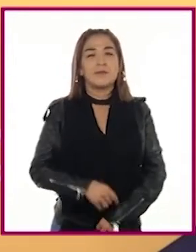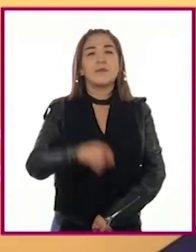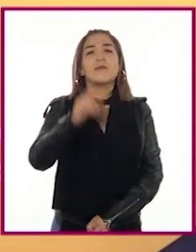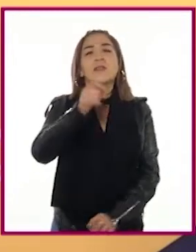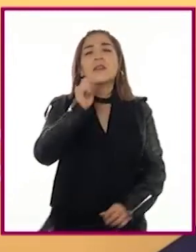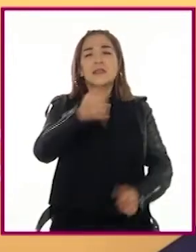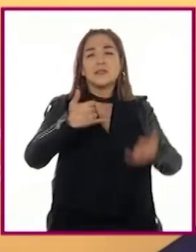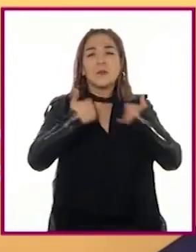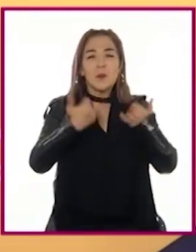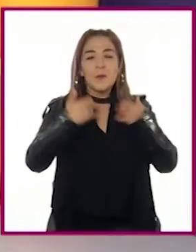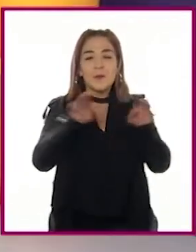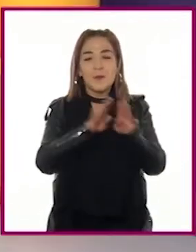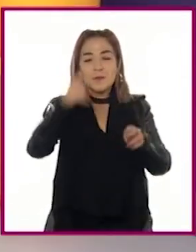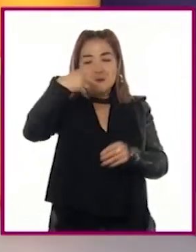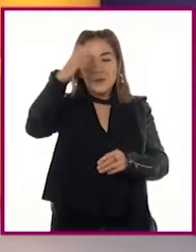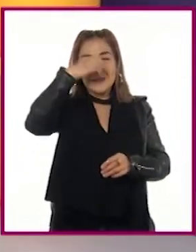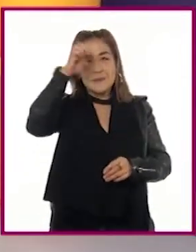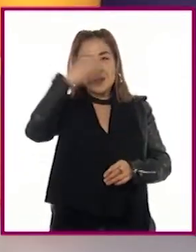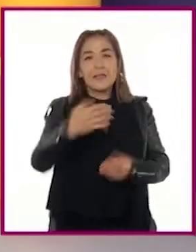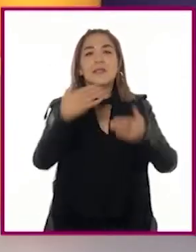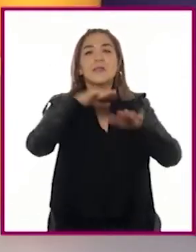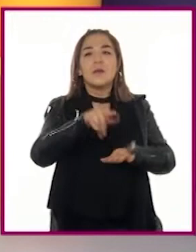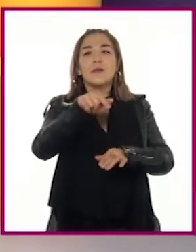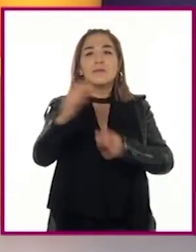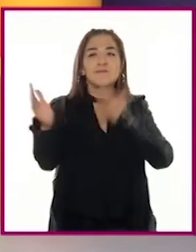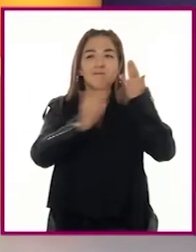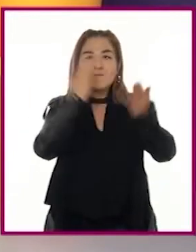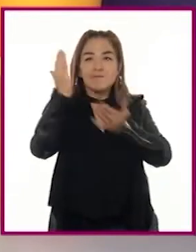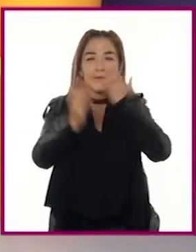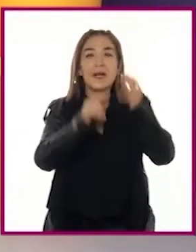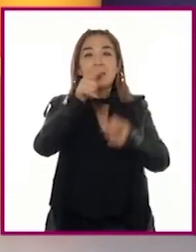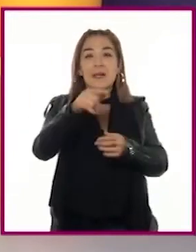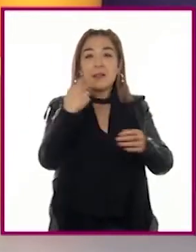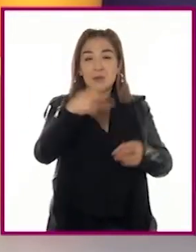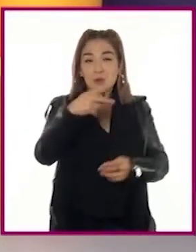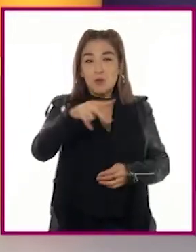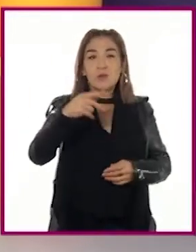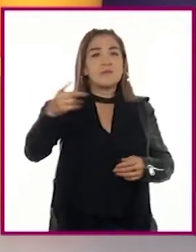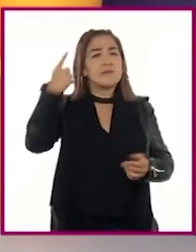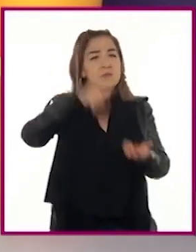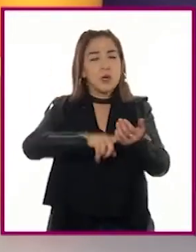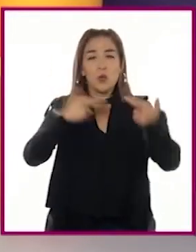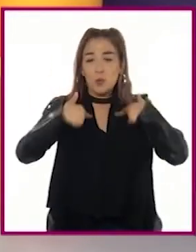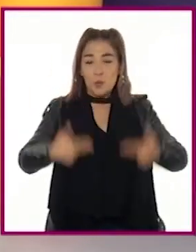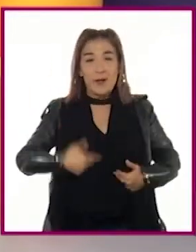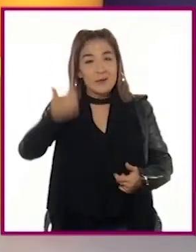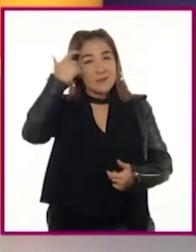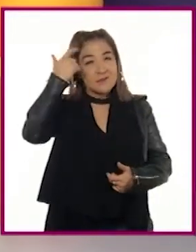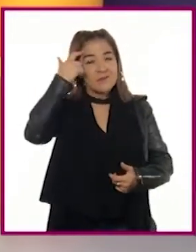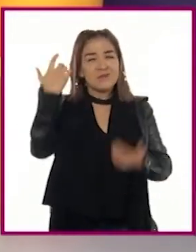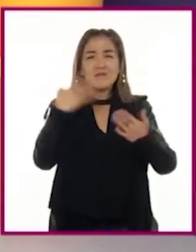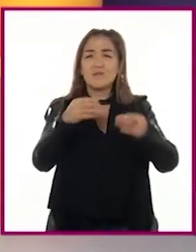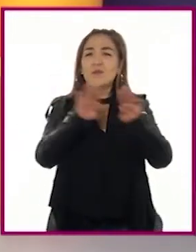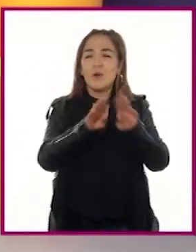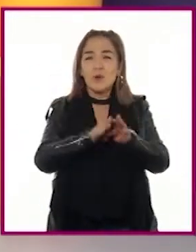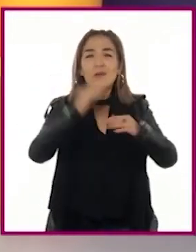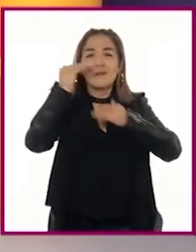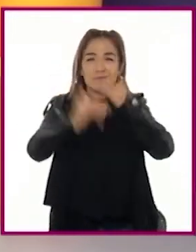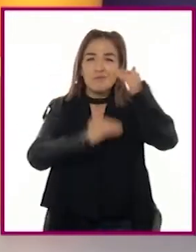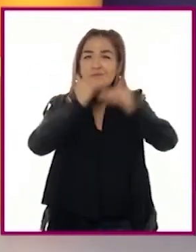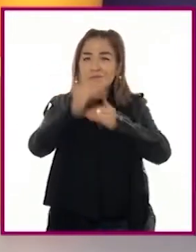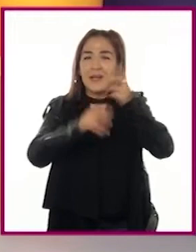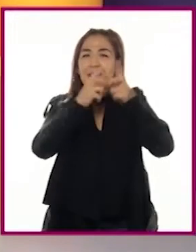pueden escribir los aprendizajes. La mente humana atraviesa por muchas y diversas etapas de desarrollo que se deben considerar